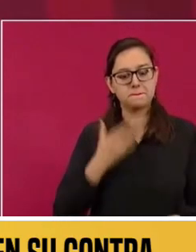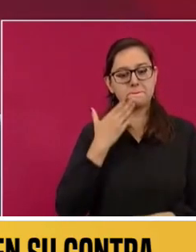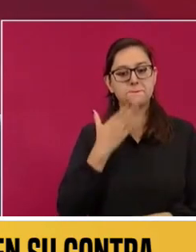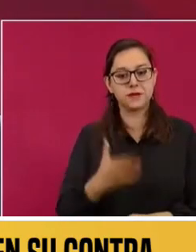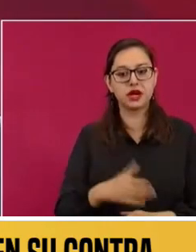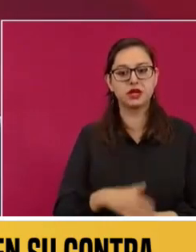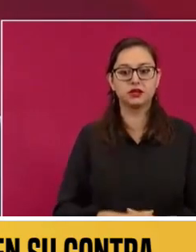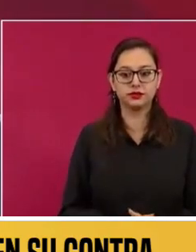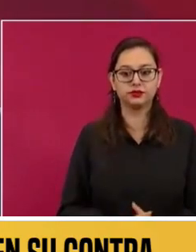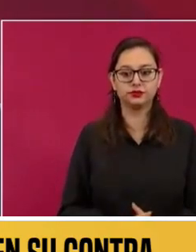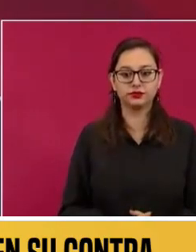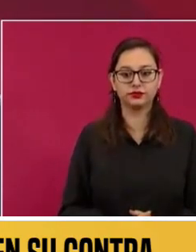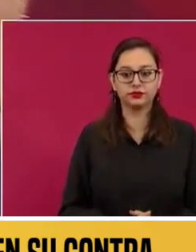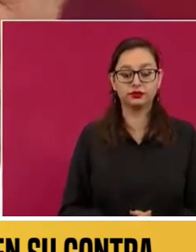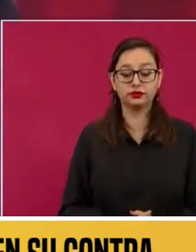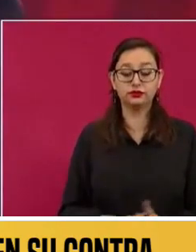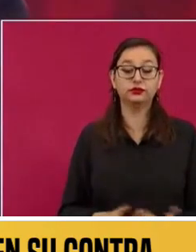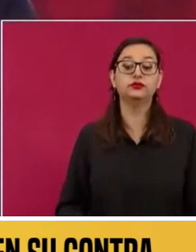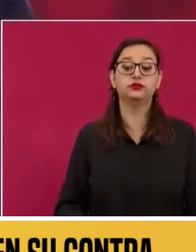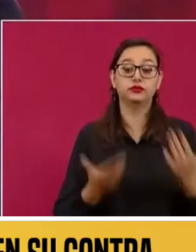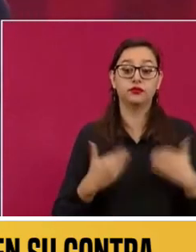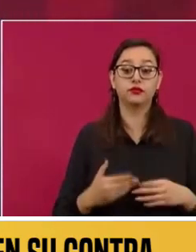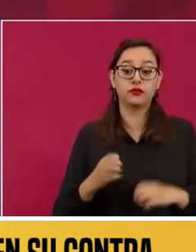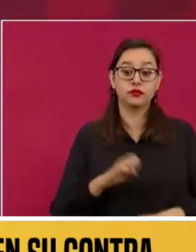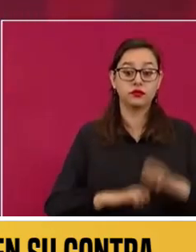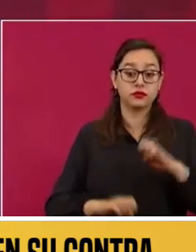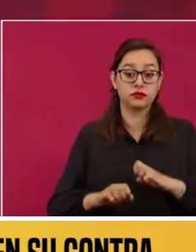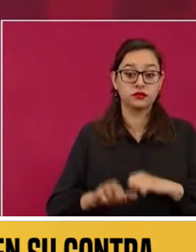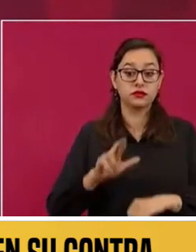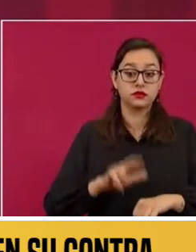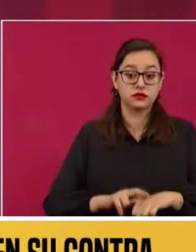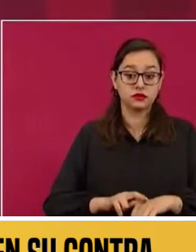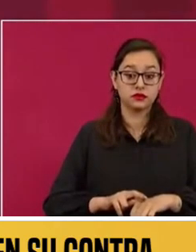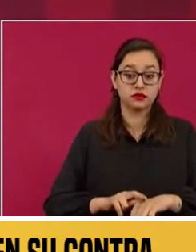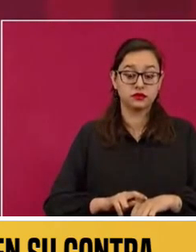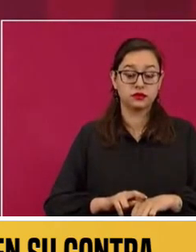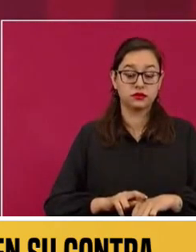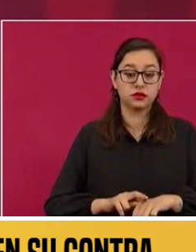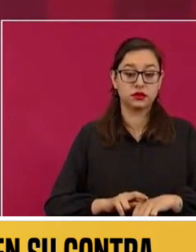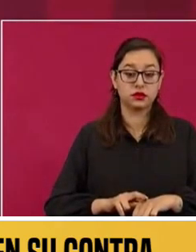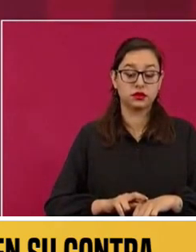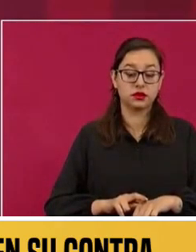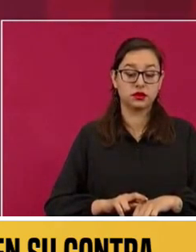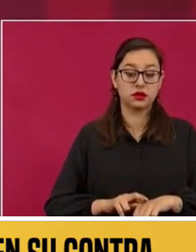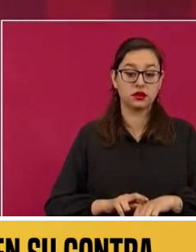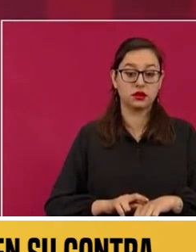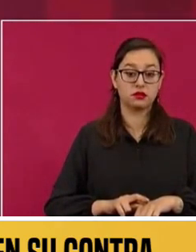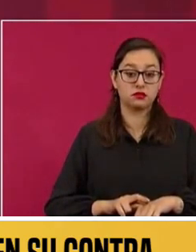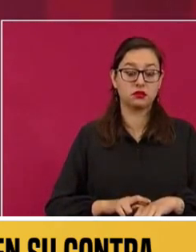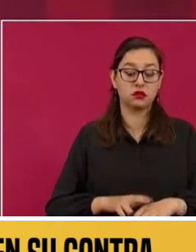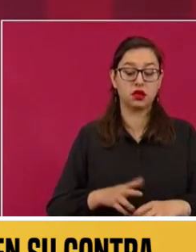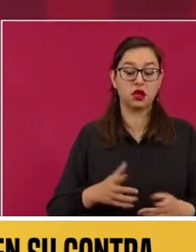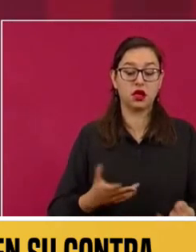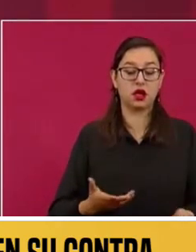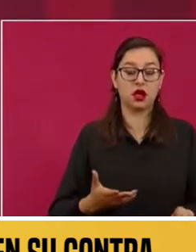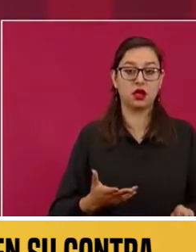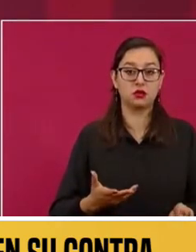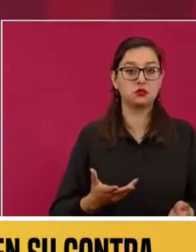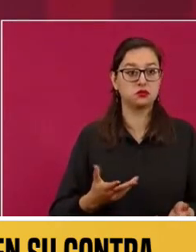El embajador nos va a acompañar a una reunión que vamos a llevar a cabo en la